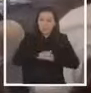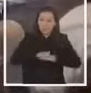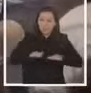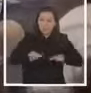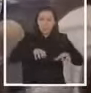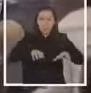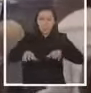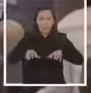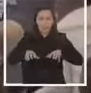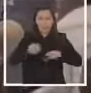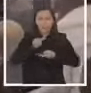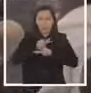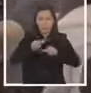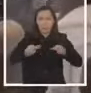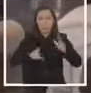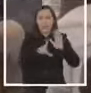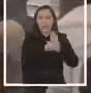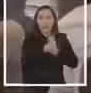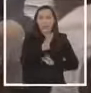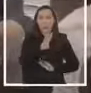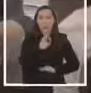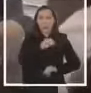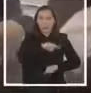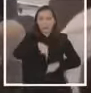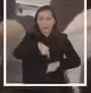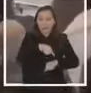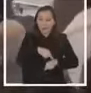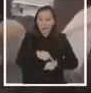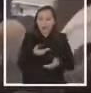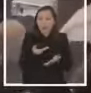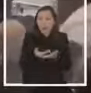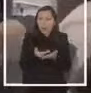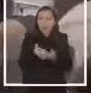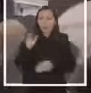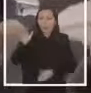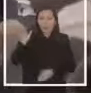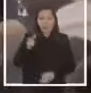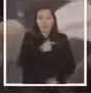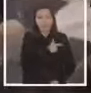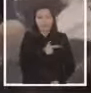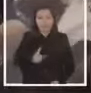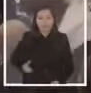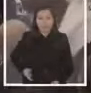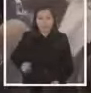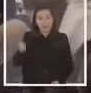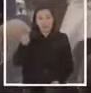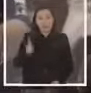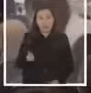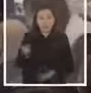esperadas, como lo veíamos allí, de acuerdo a los testimonios, por muchos trabajadores chilenos. Gracias, Pamela, que estés muy bien.